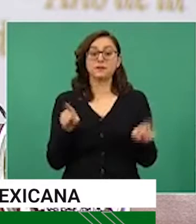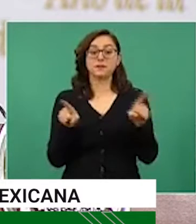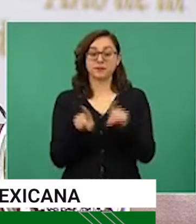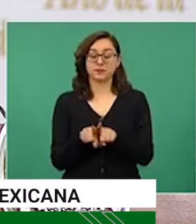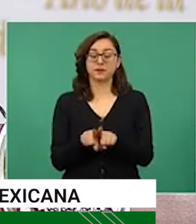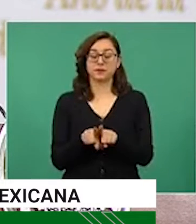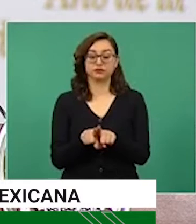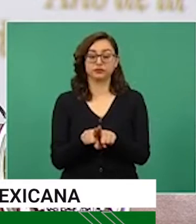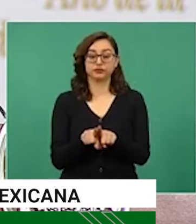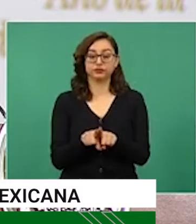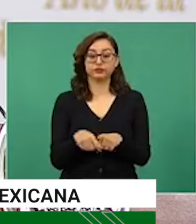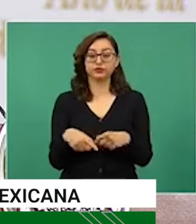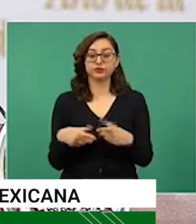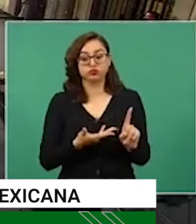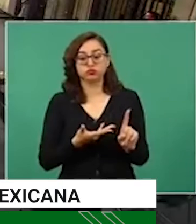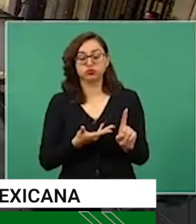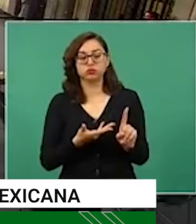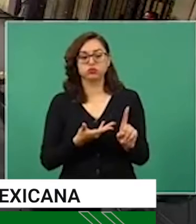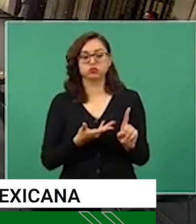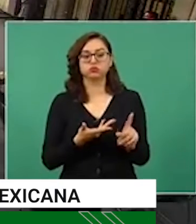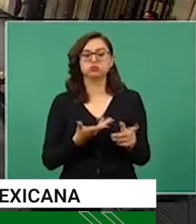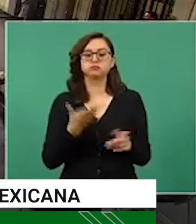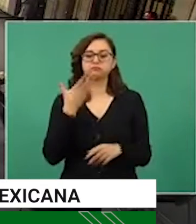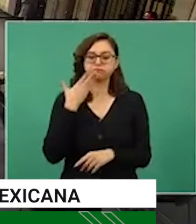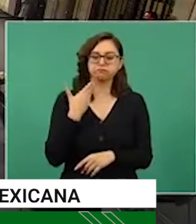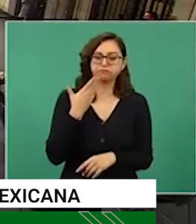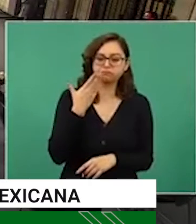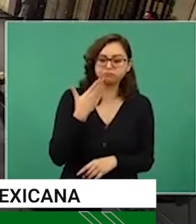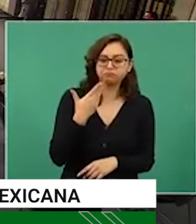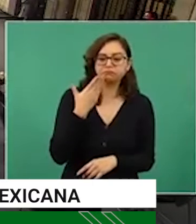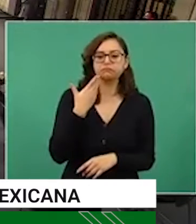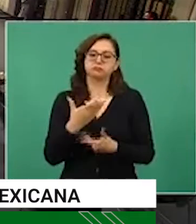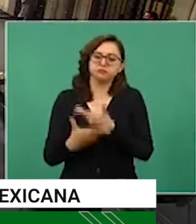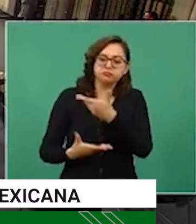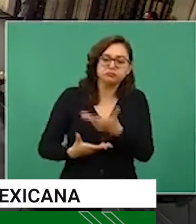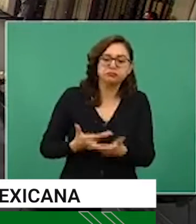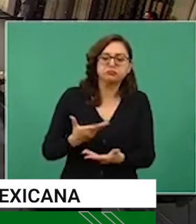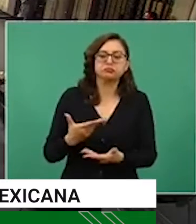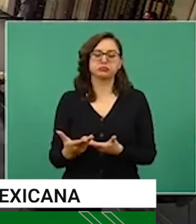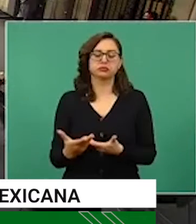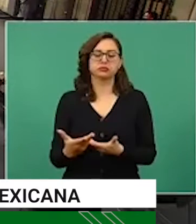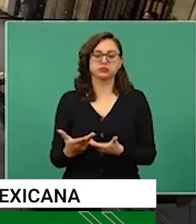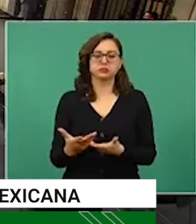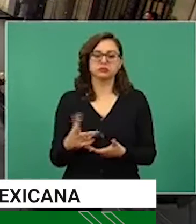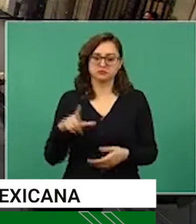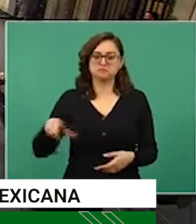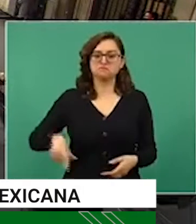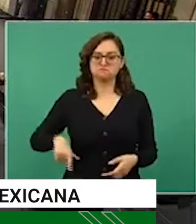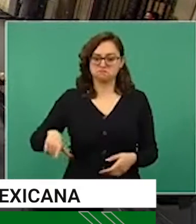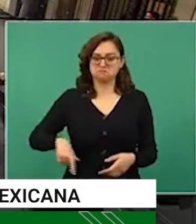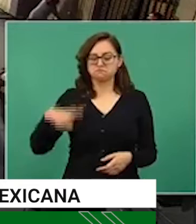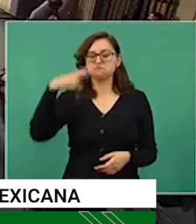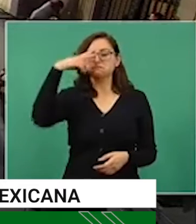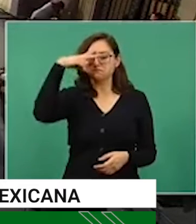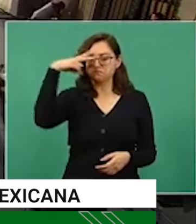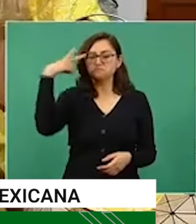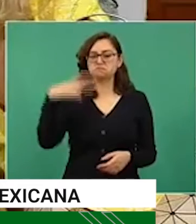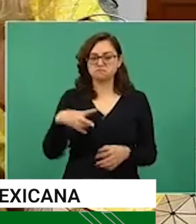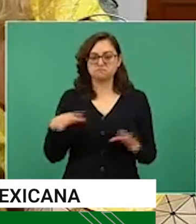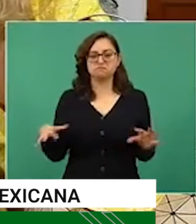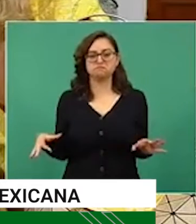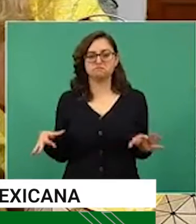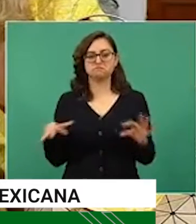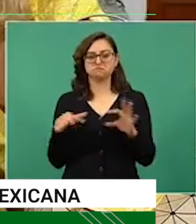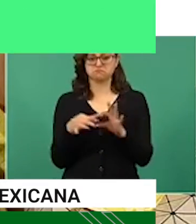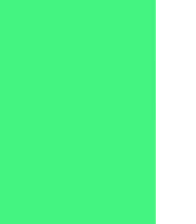su trato amistoso, fraterno con el gobierno de México y con